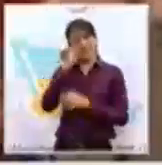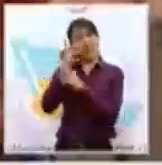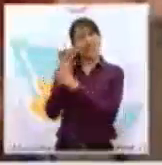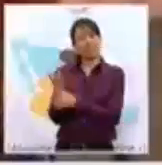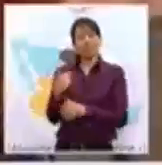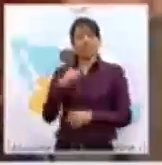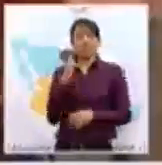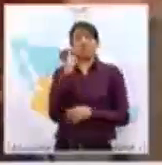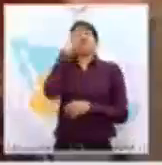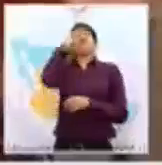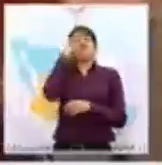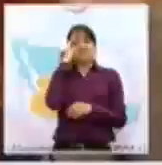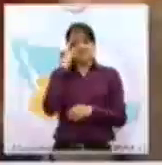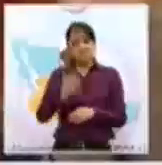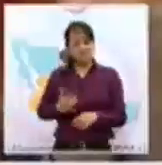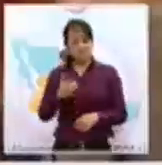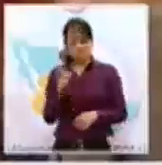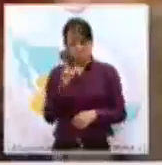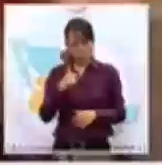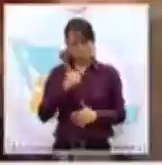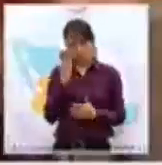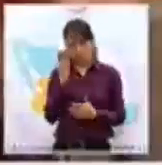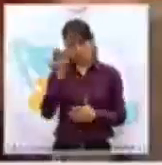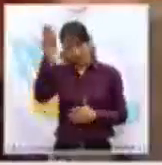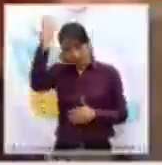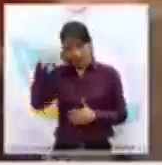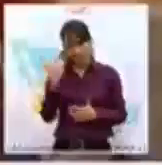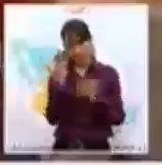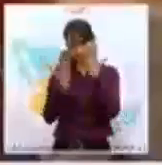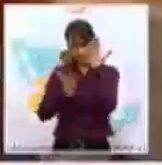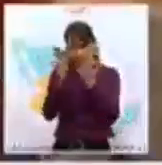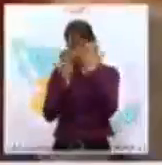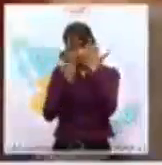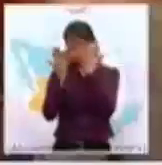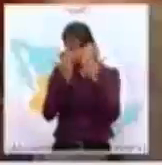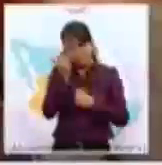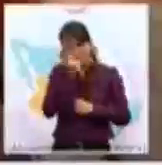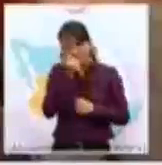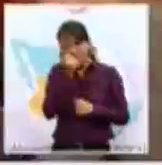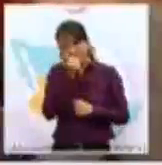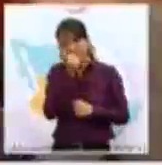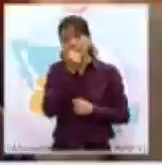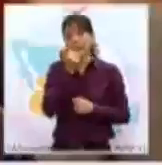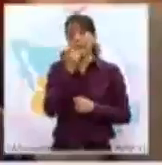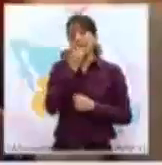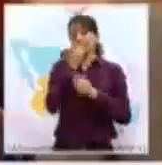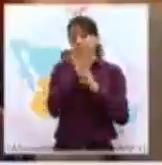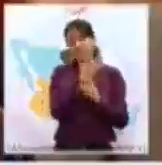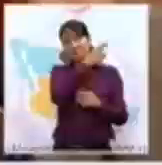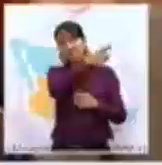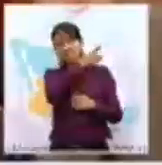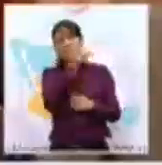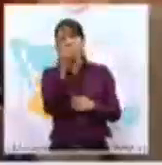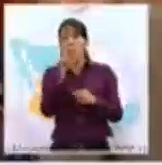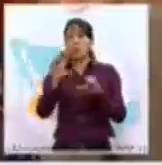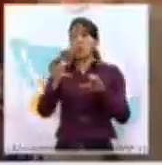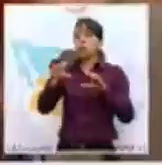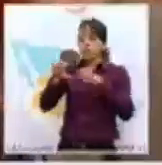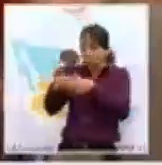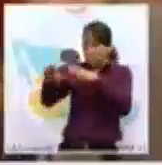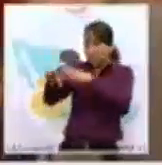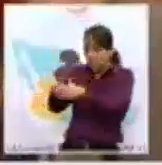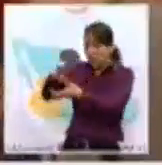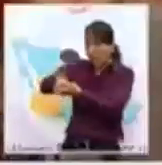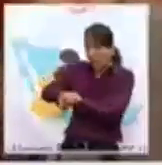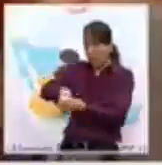ser estudiante, en donde era muy común que se nos señalara que, bueno, en las comunidades donde la pobreza, los índices del coeficiente de Gini